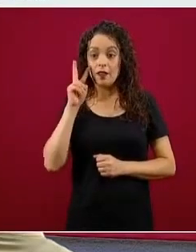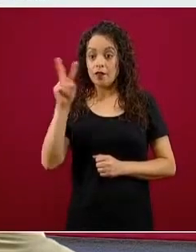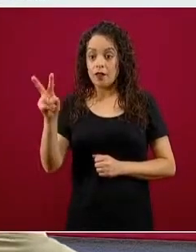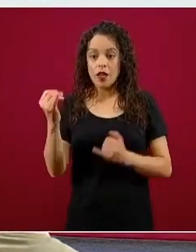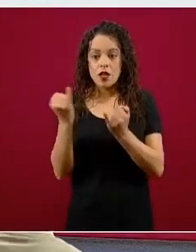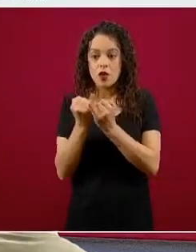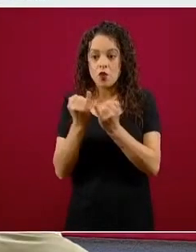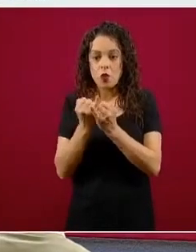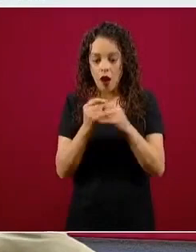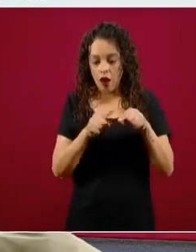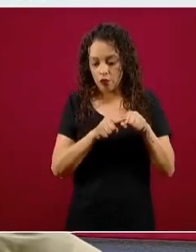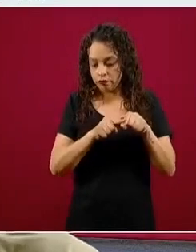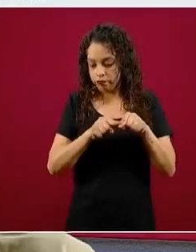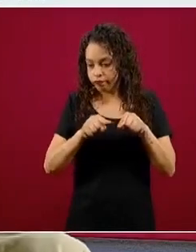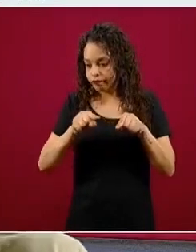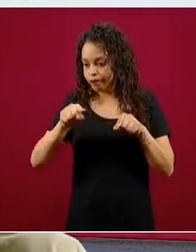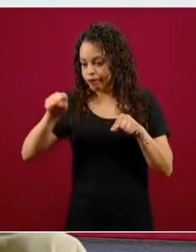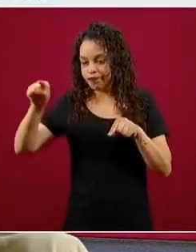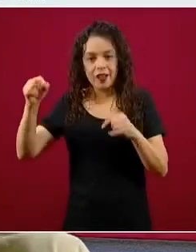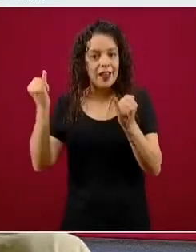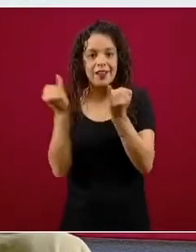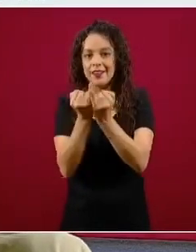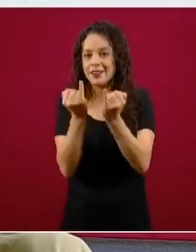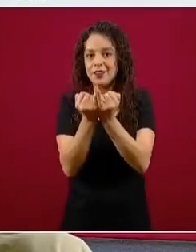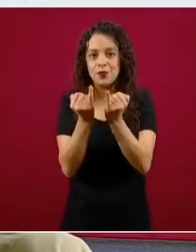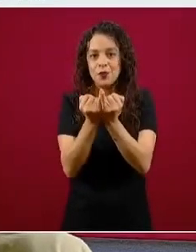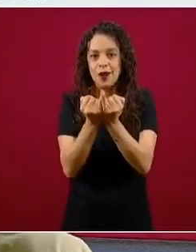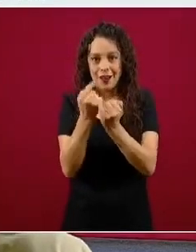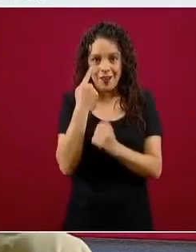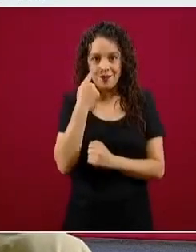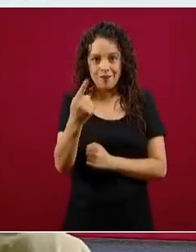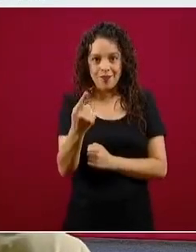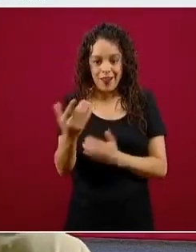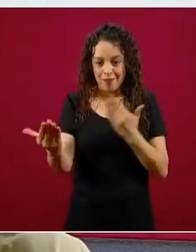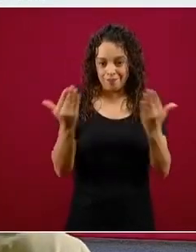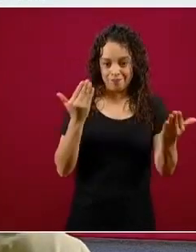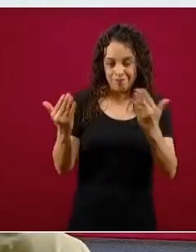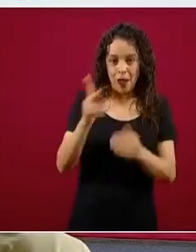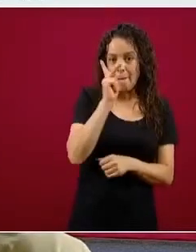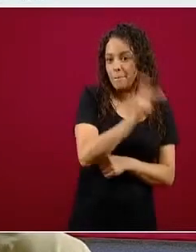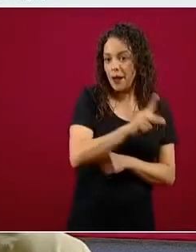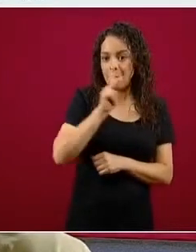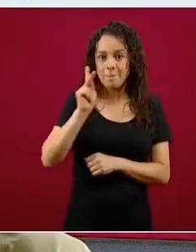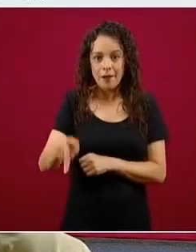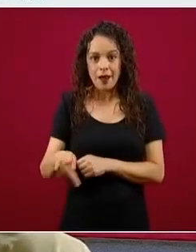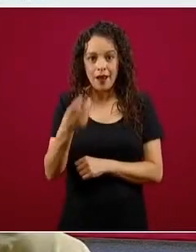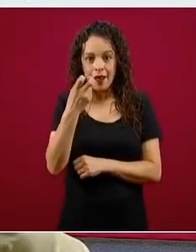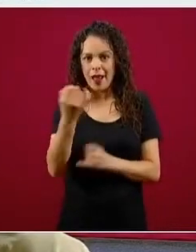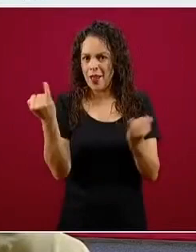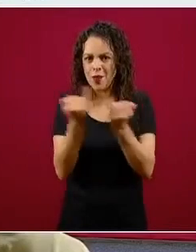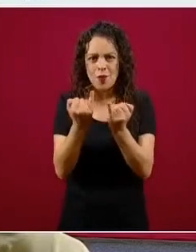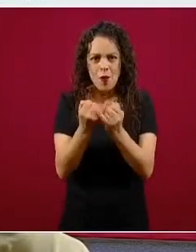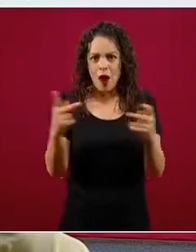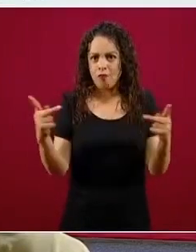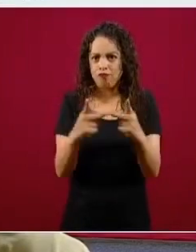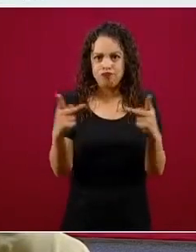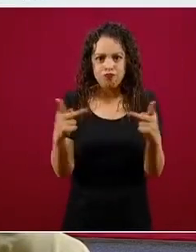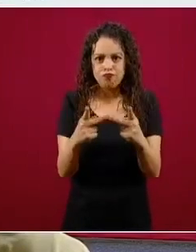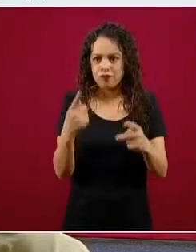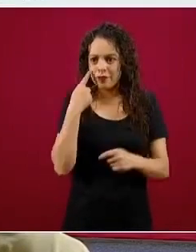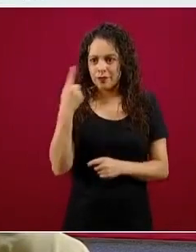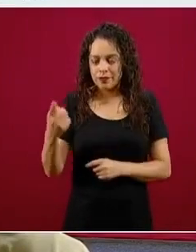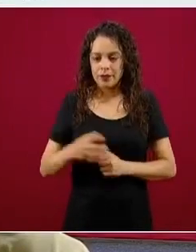borde, es este mismo borde. Entonces, esta curva, que es la que estamos presentando como información nacional, se